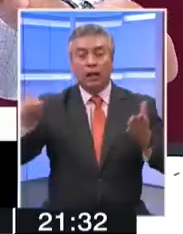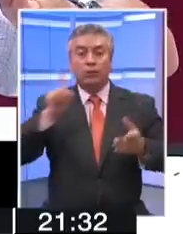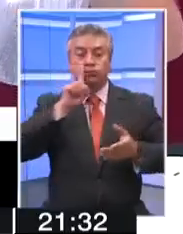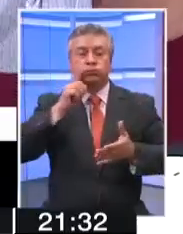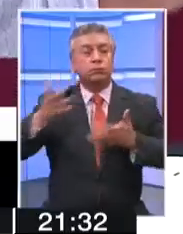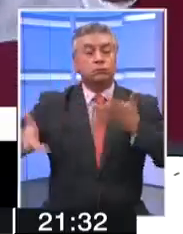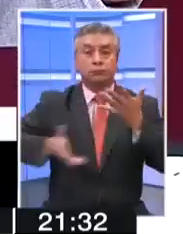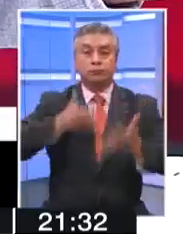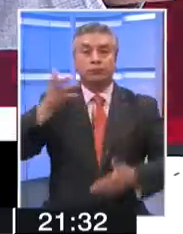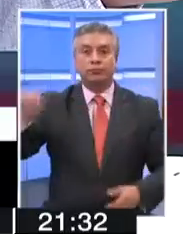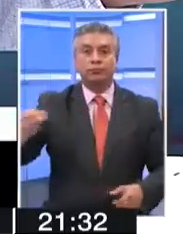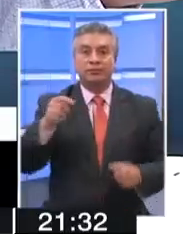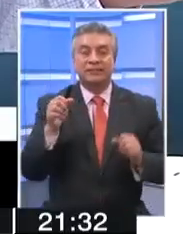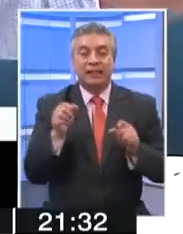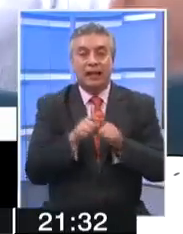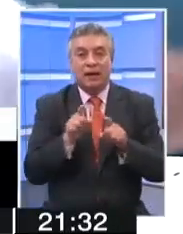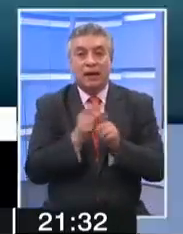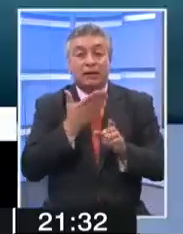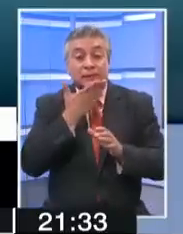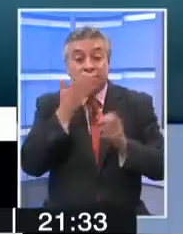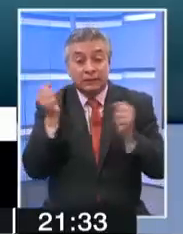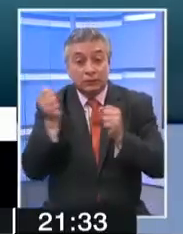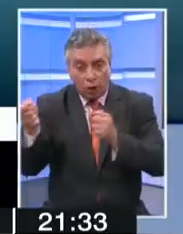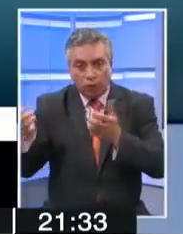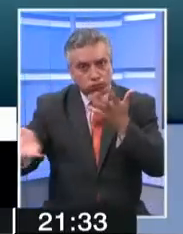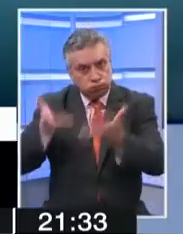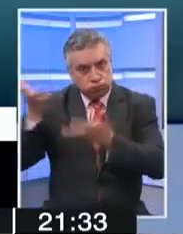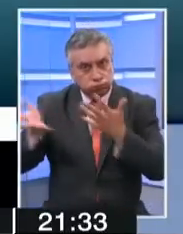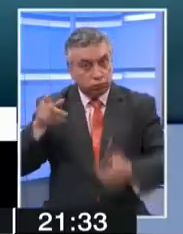quemando los frigoríficos. Vamos a eso, a la actualización. Entonces